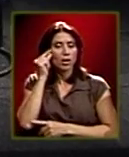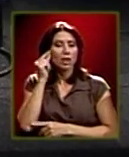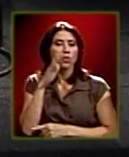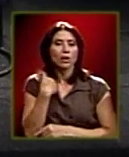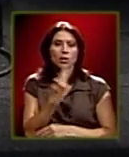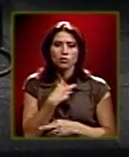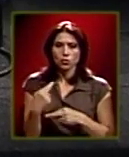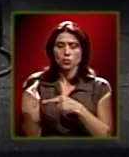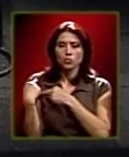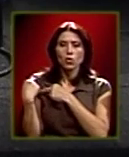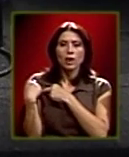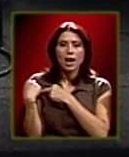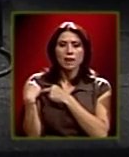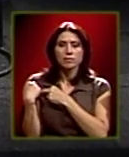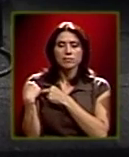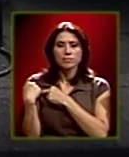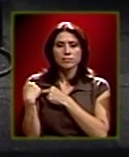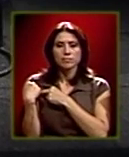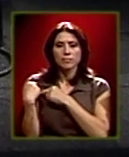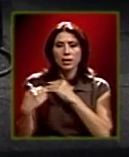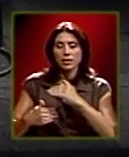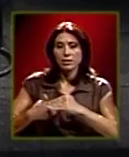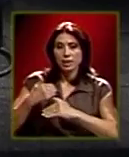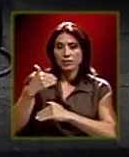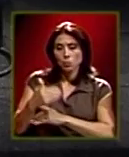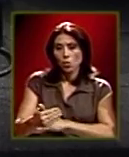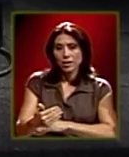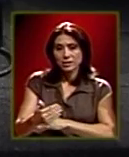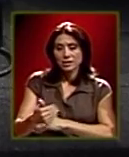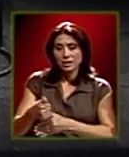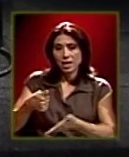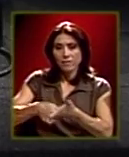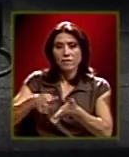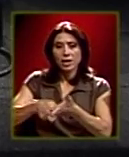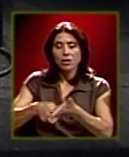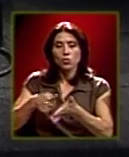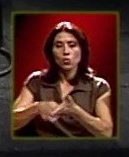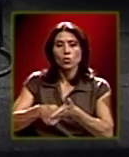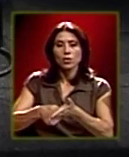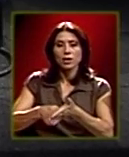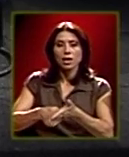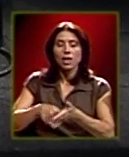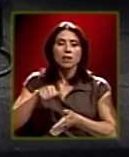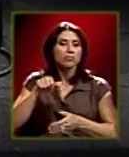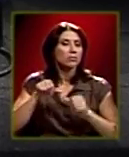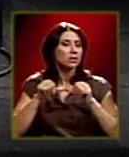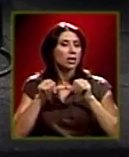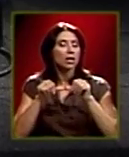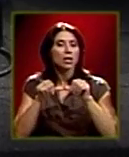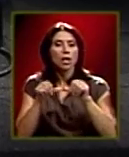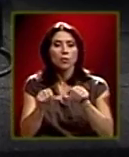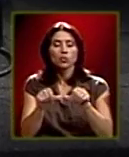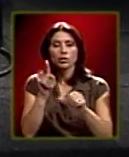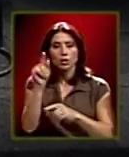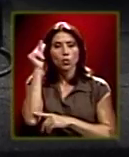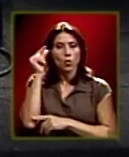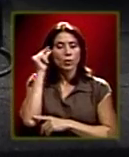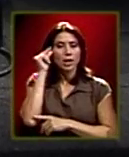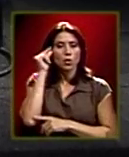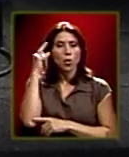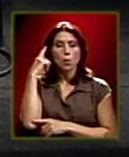pues después después del referéndum seguiremos siendo gobierno, porque aquí no